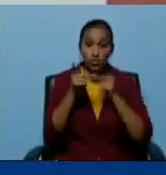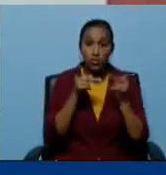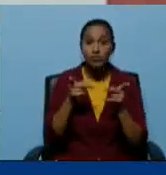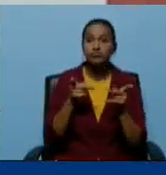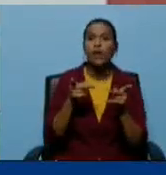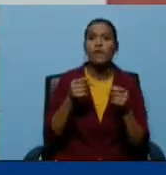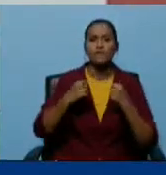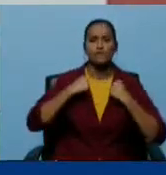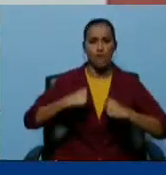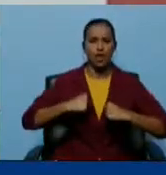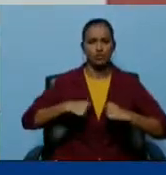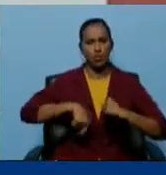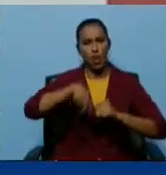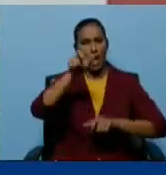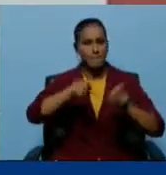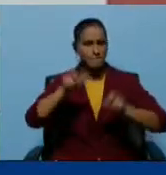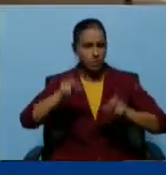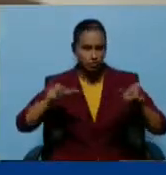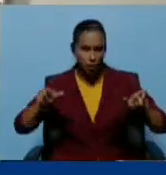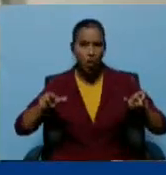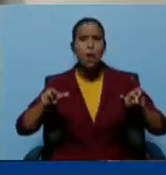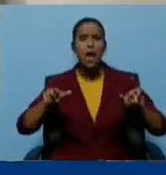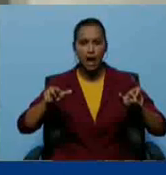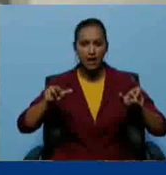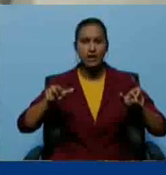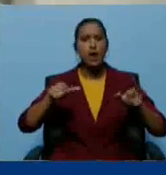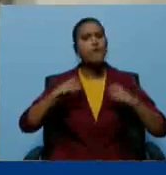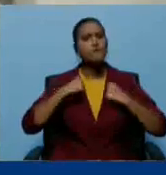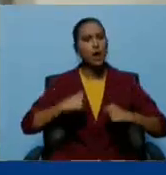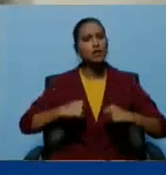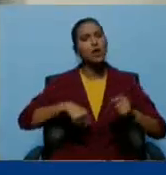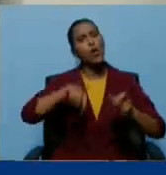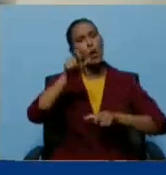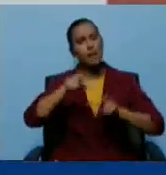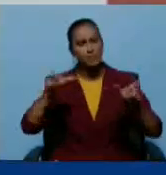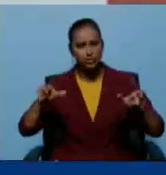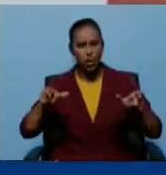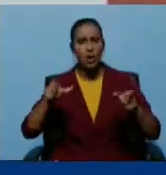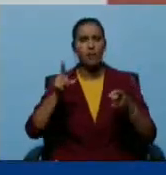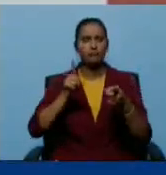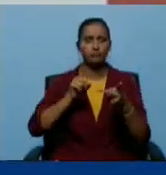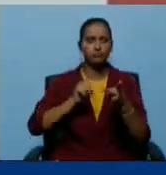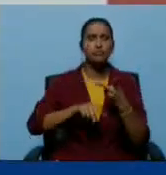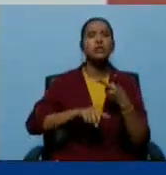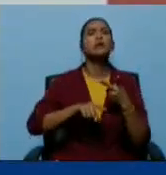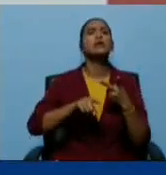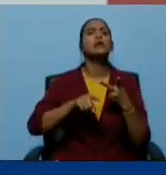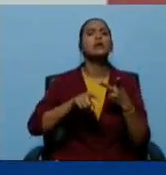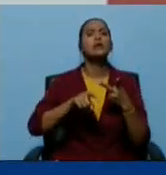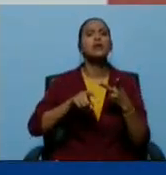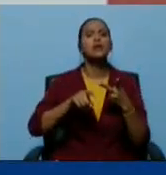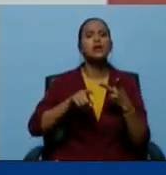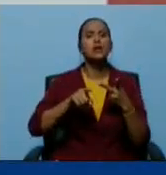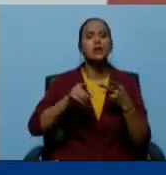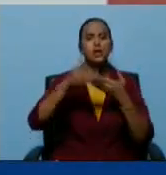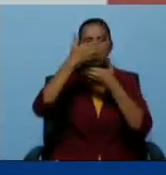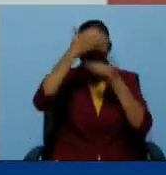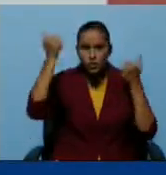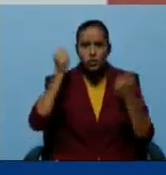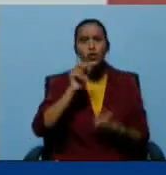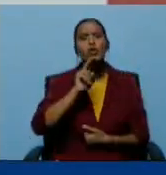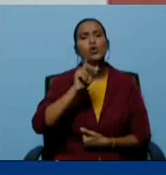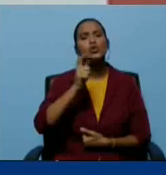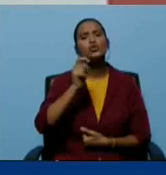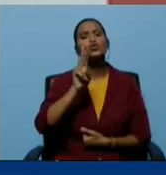popular y fuerza de los colectivos. Más o menos, es una transición entre el movimiento popular y